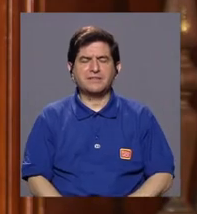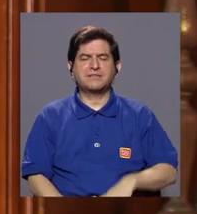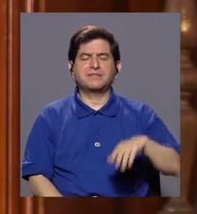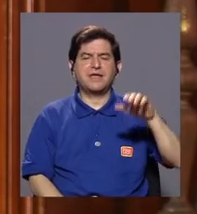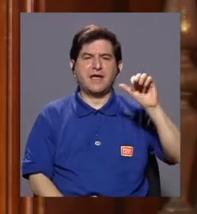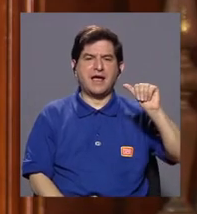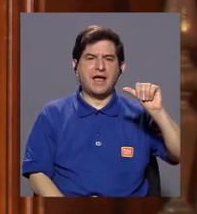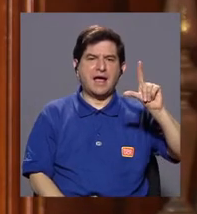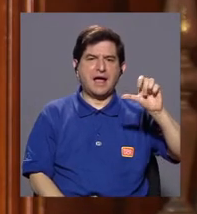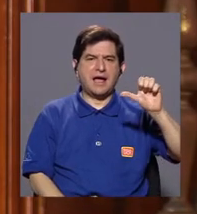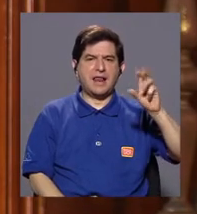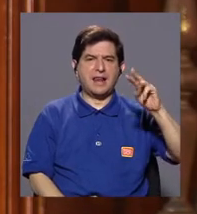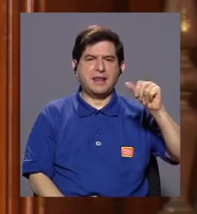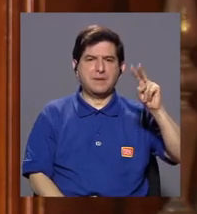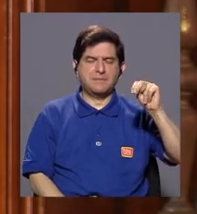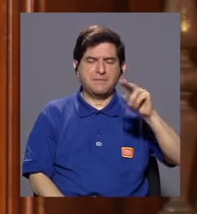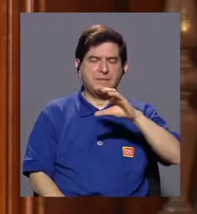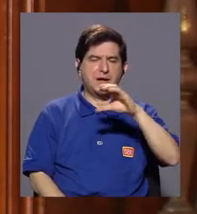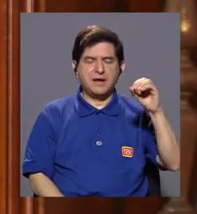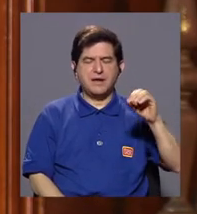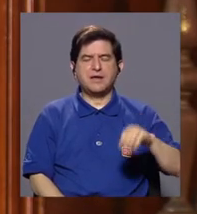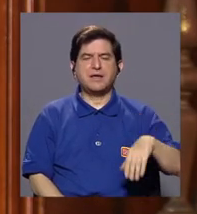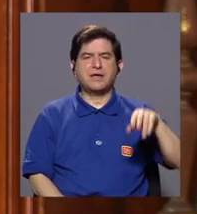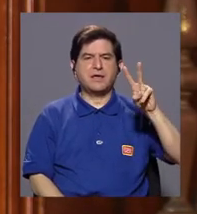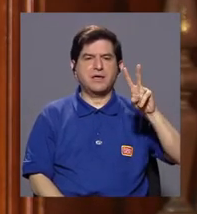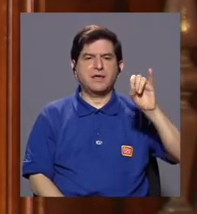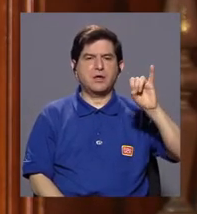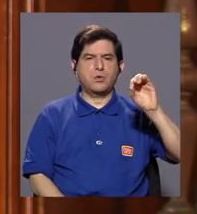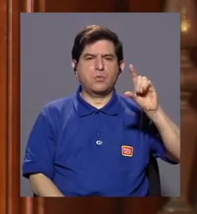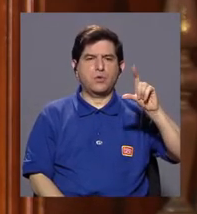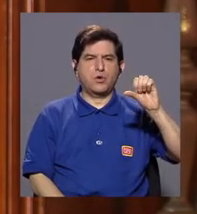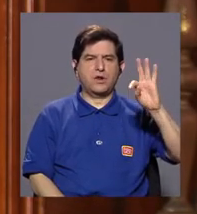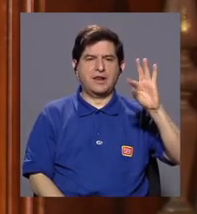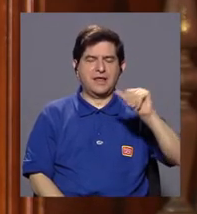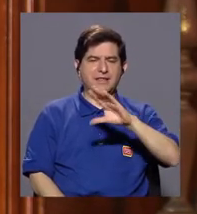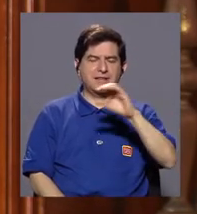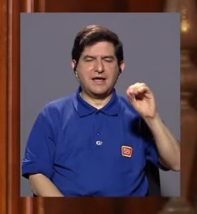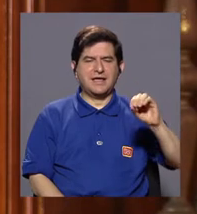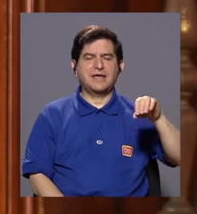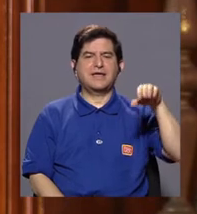y doña Violeta y don Enrique Bolaños, qué sé yo,